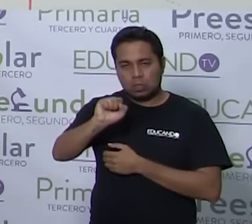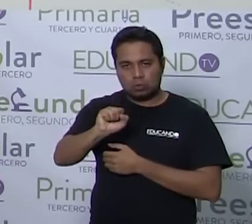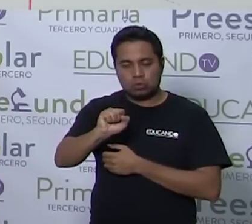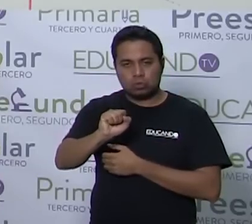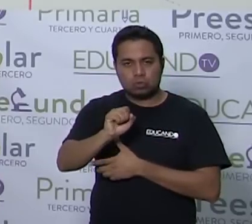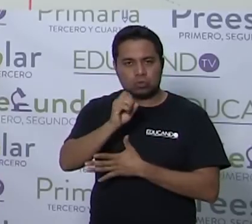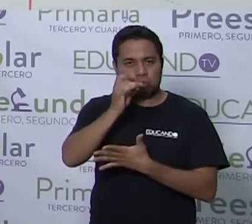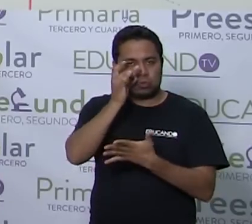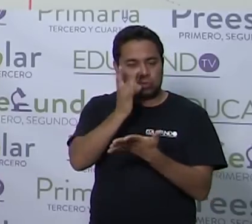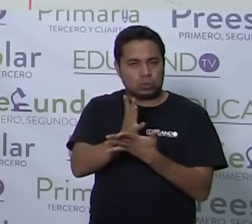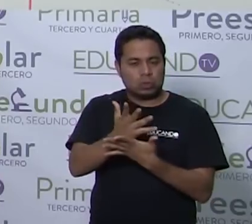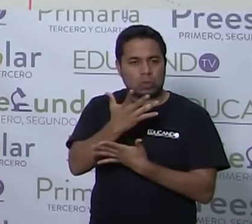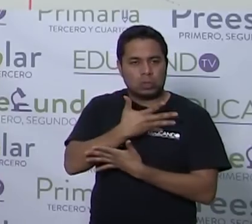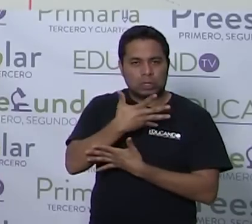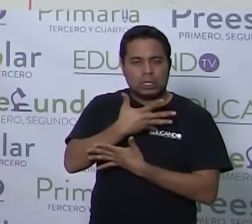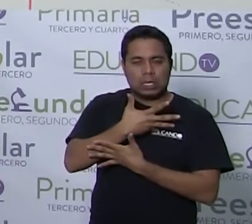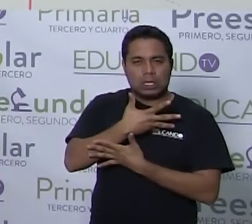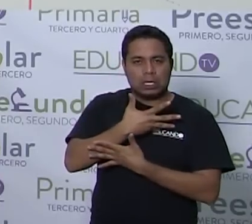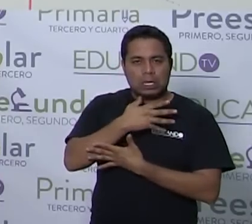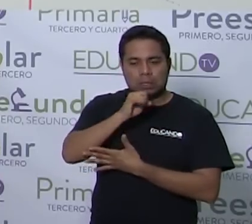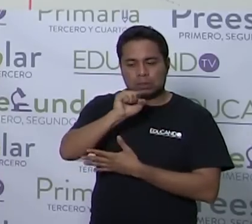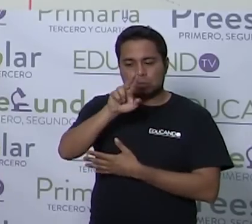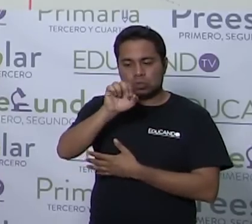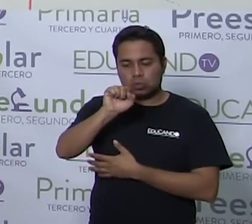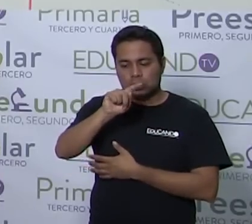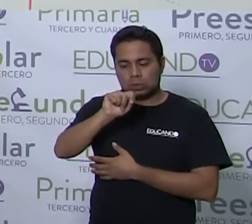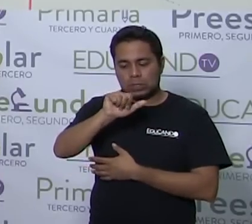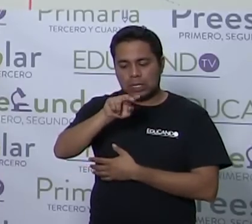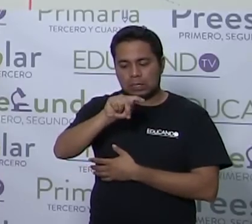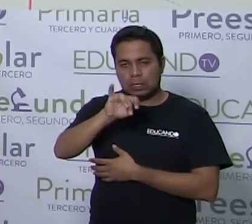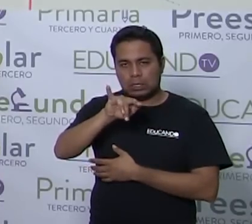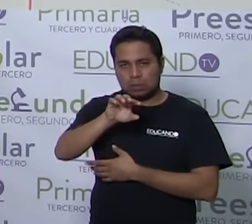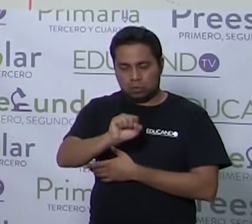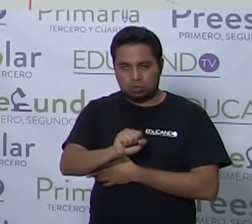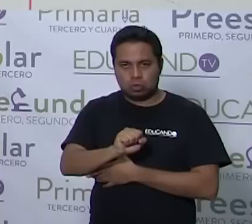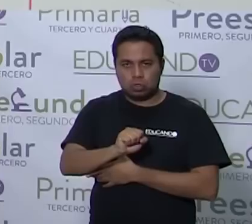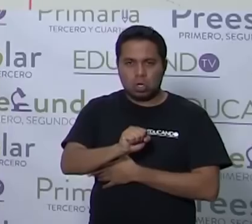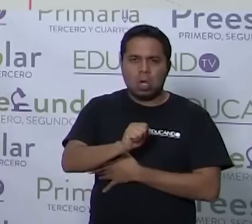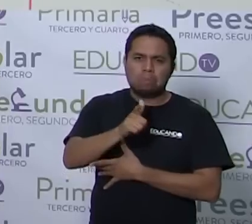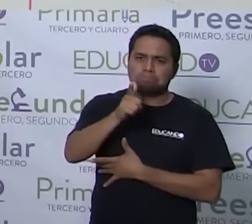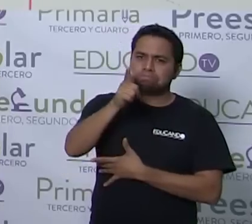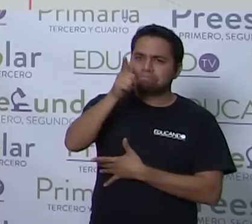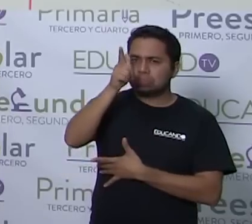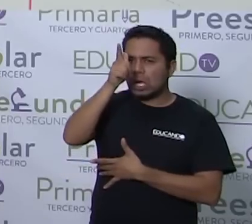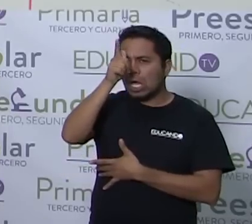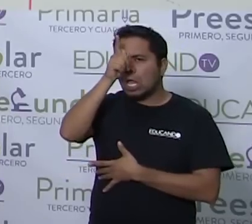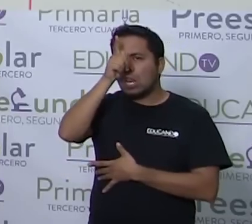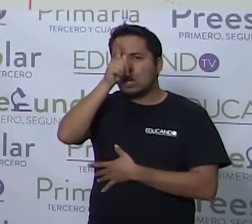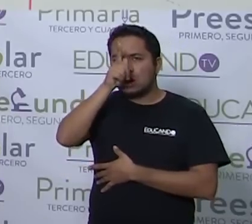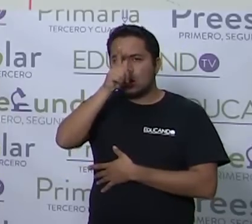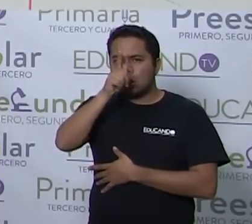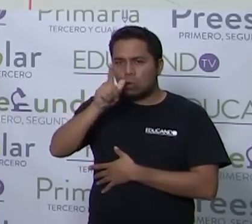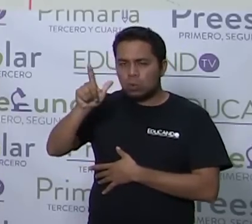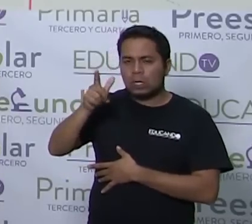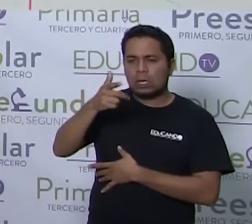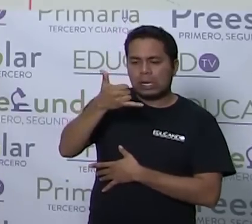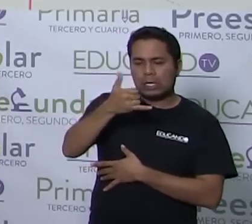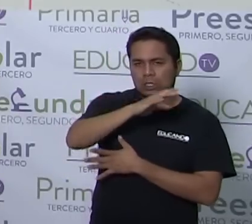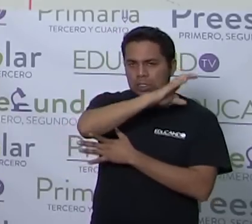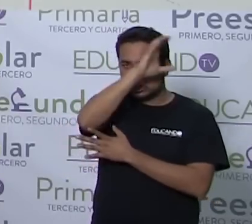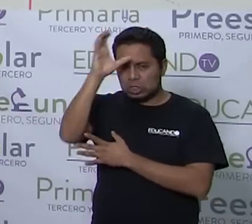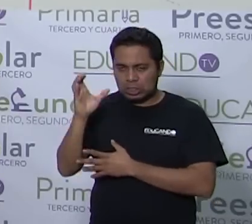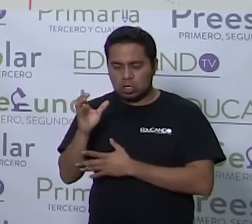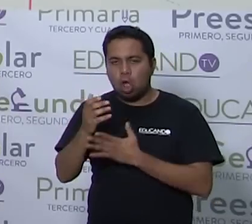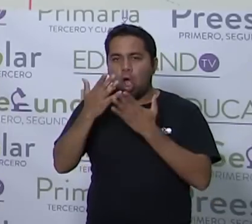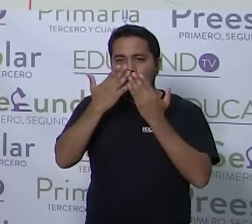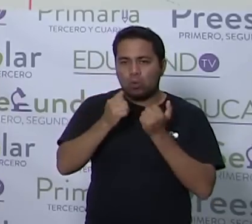encuentran los sustantivos. La luna, cielo. pero no vemos ni adjetivos